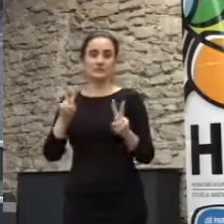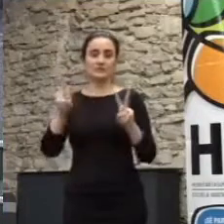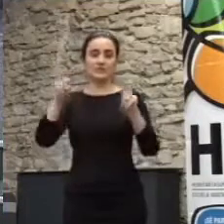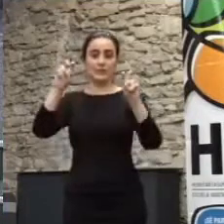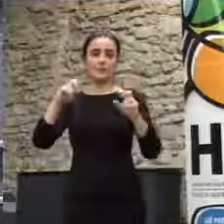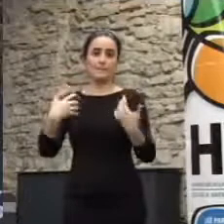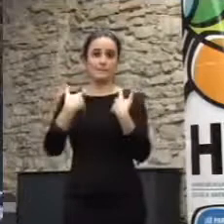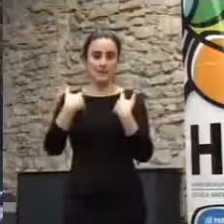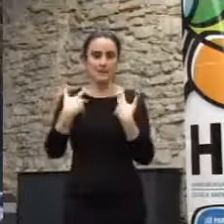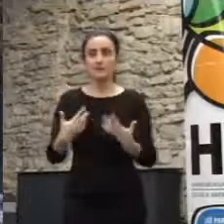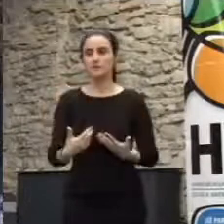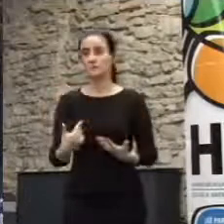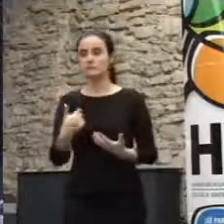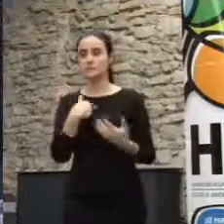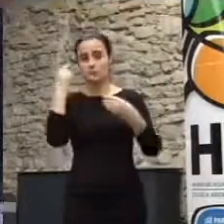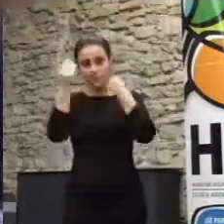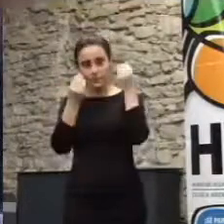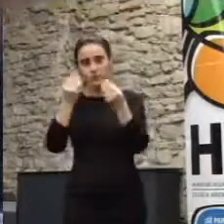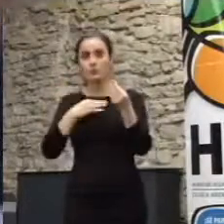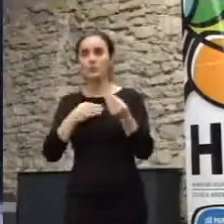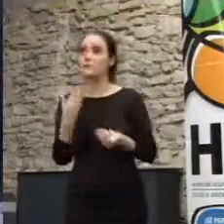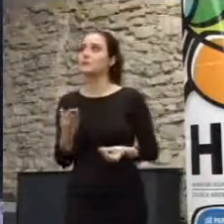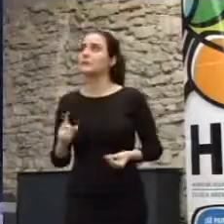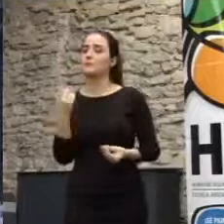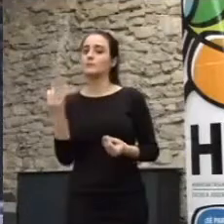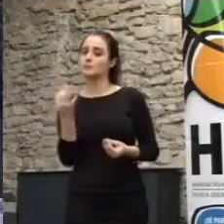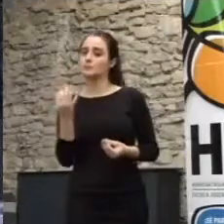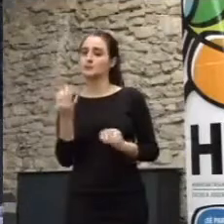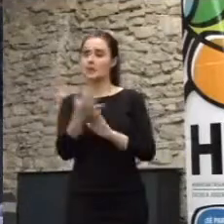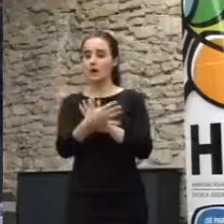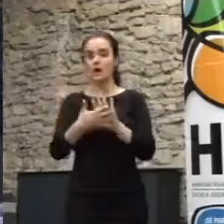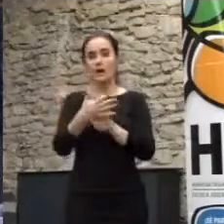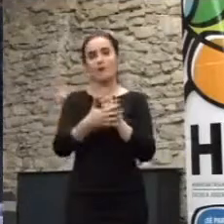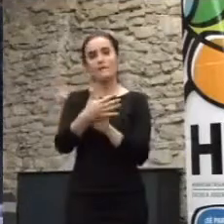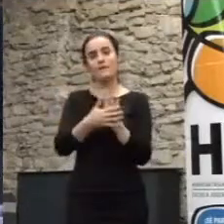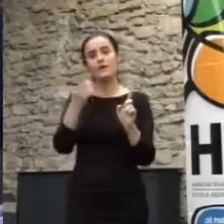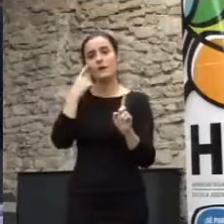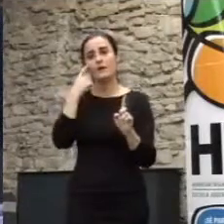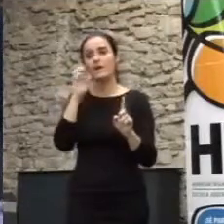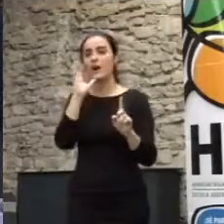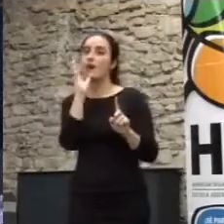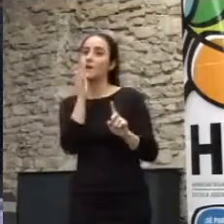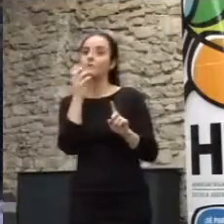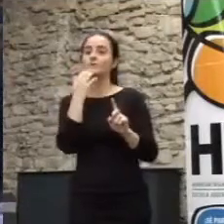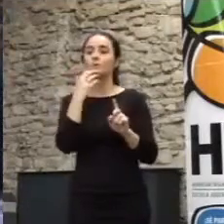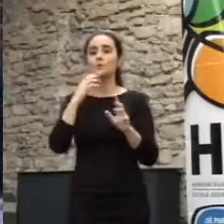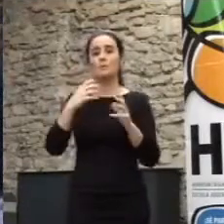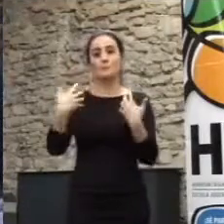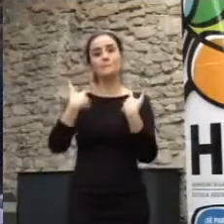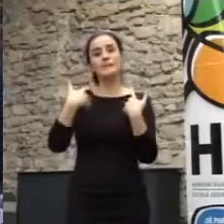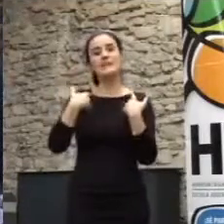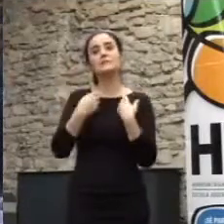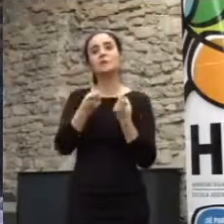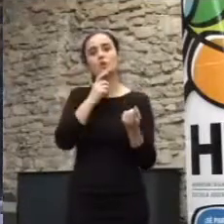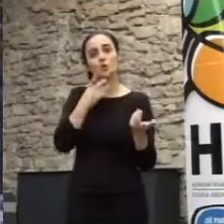mí, yo creo que quizá lo más importante que tendríamos que haber hecho es hablar de cómo está ahora mismo el Memorial de Víctimas y no de que Zoido haya dicho